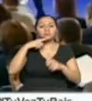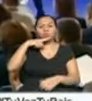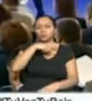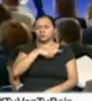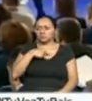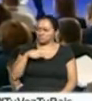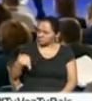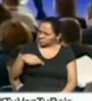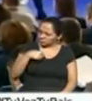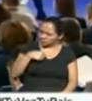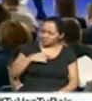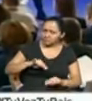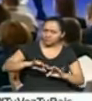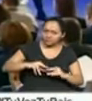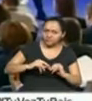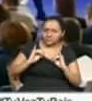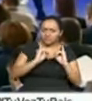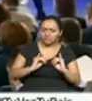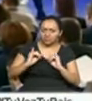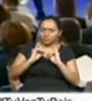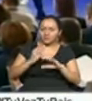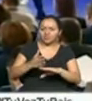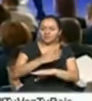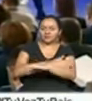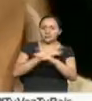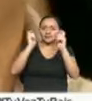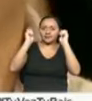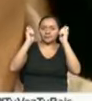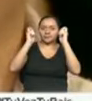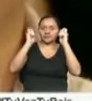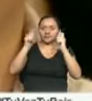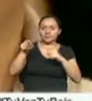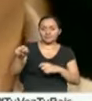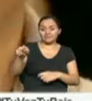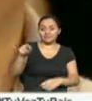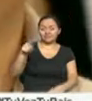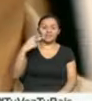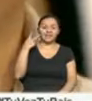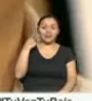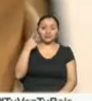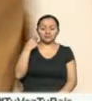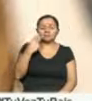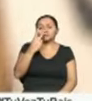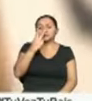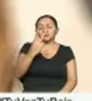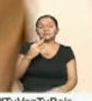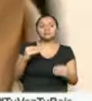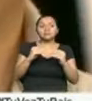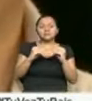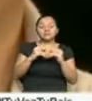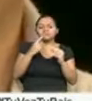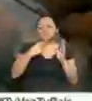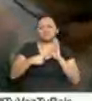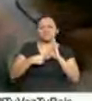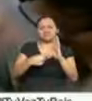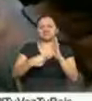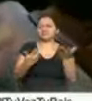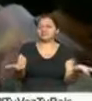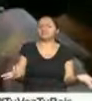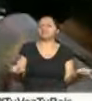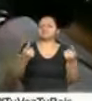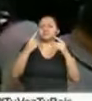caso de piratería informática que afectó la campaña presidencial demócrata, apuntando más tarde que esas revelaciones sacaron a la